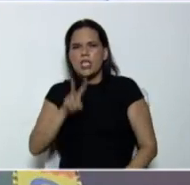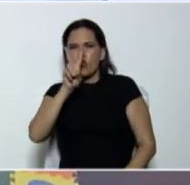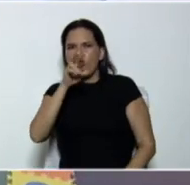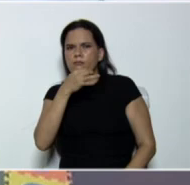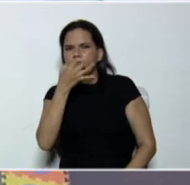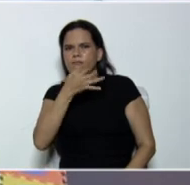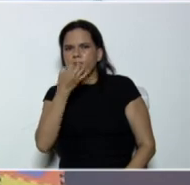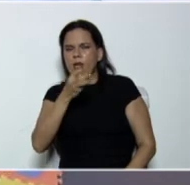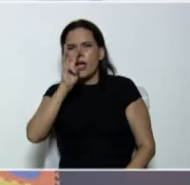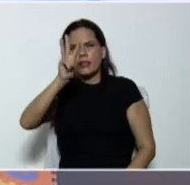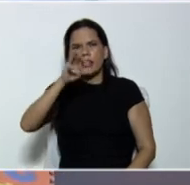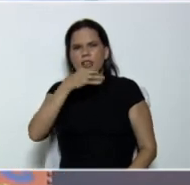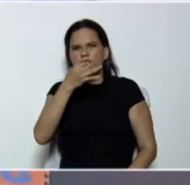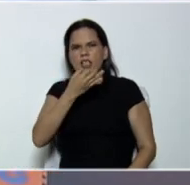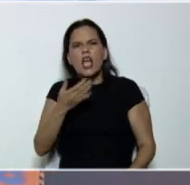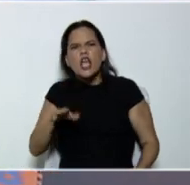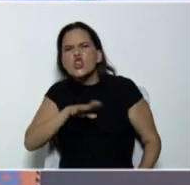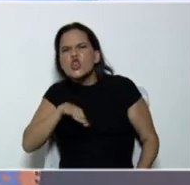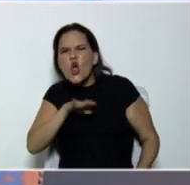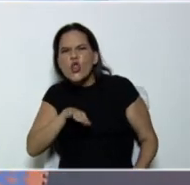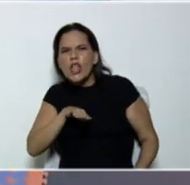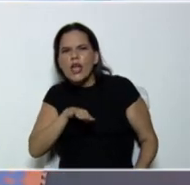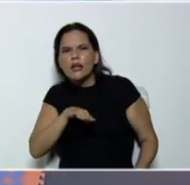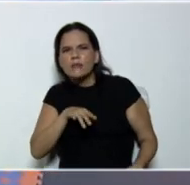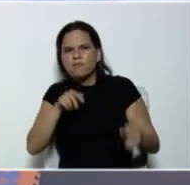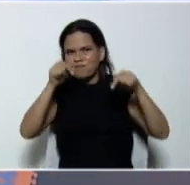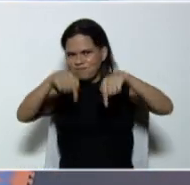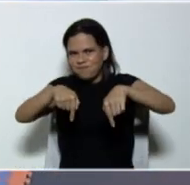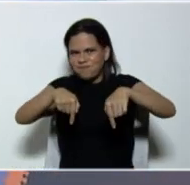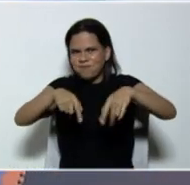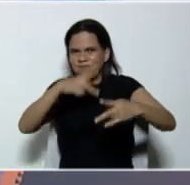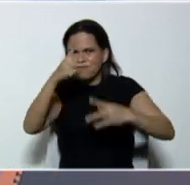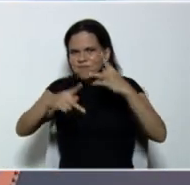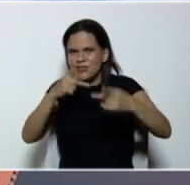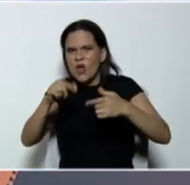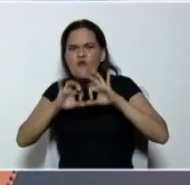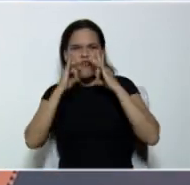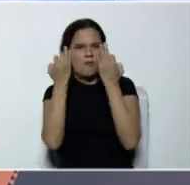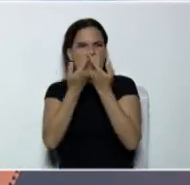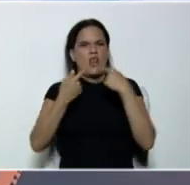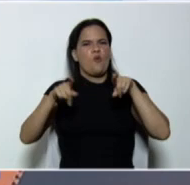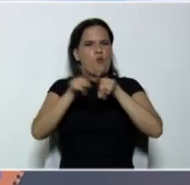tarde a 3 de la tarde. ¿En dónde? En este, tu